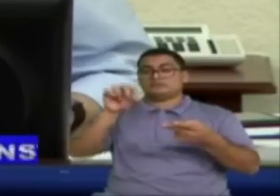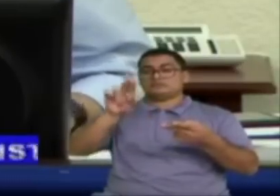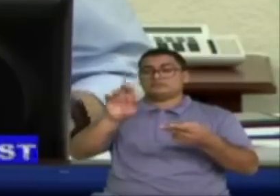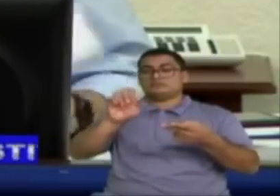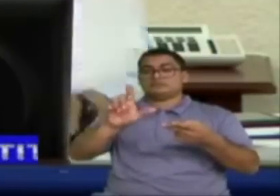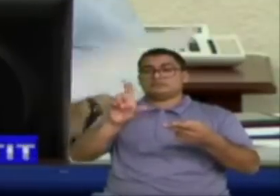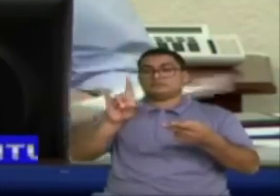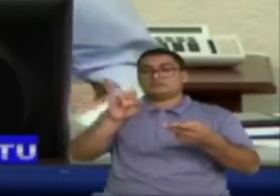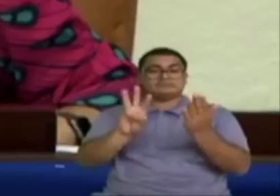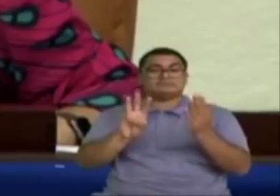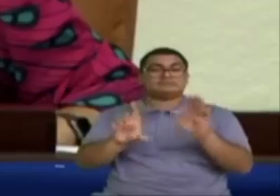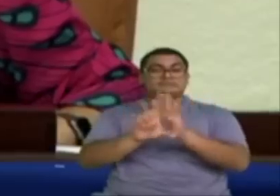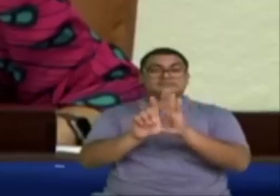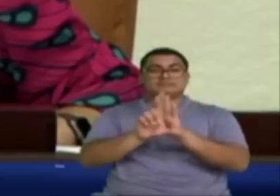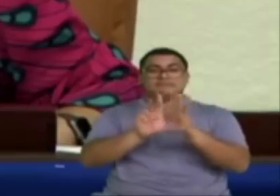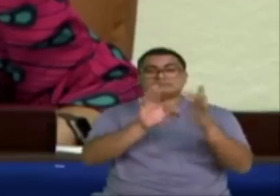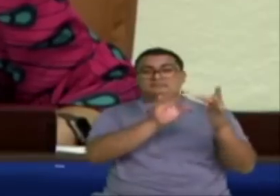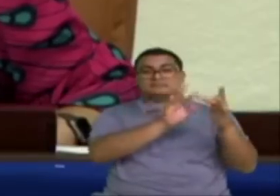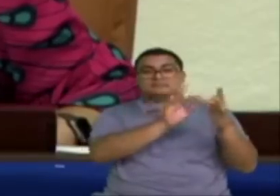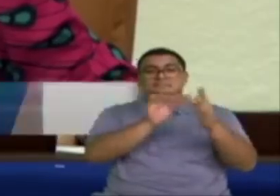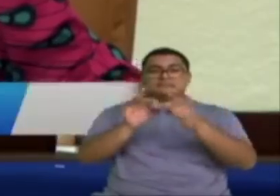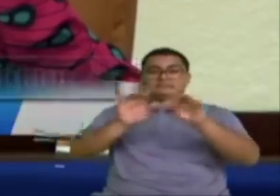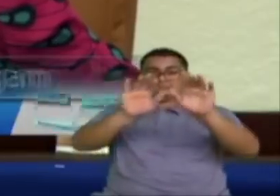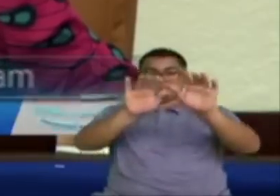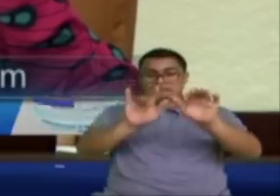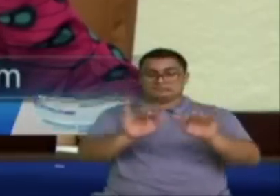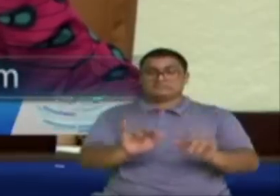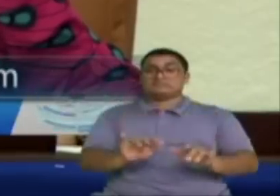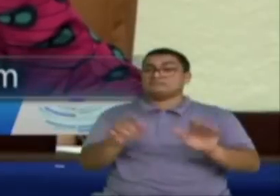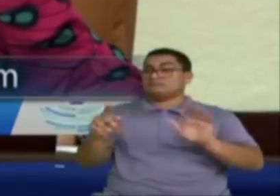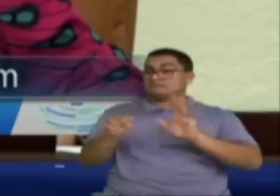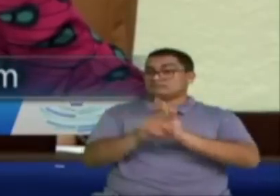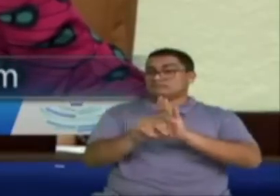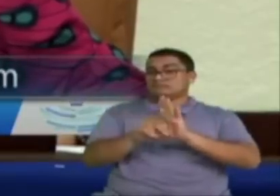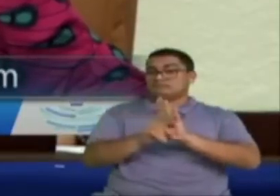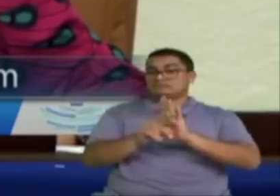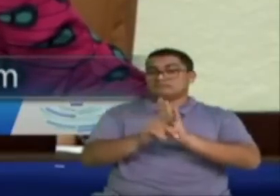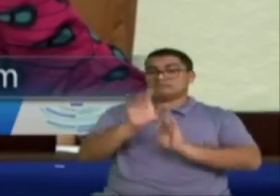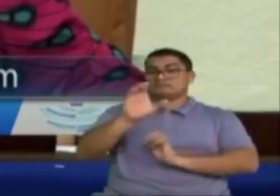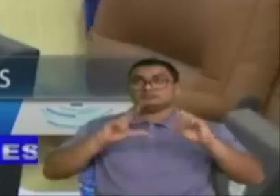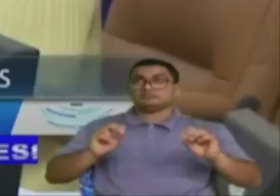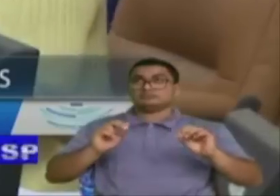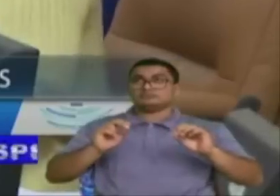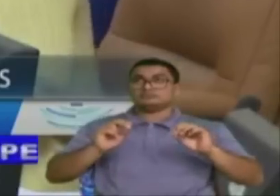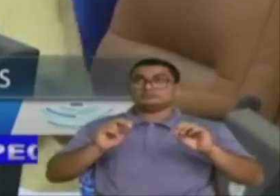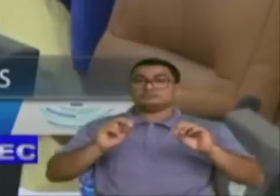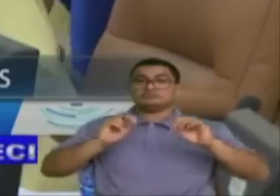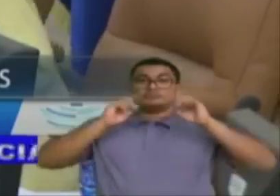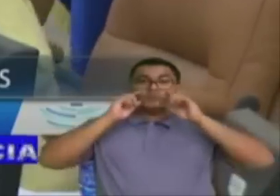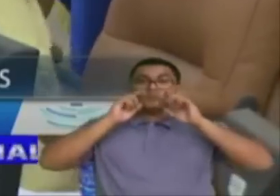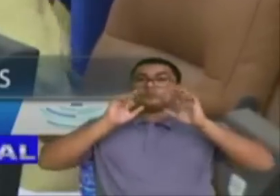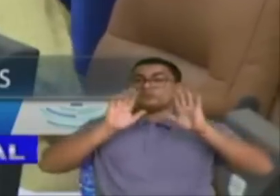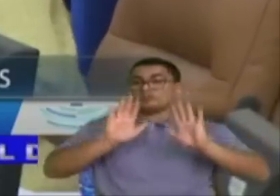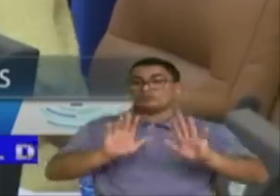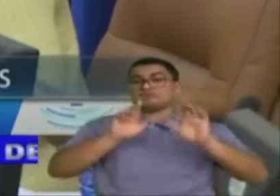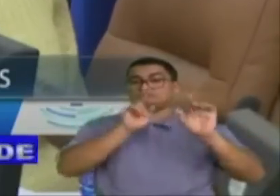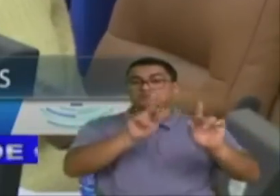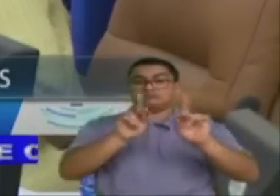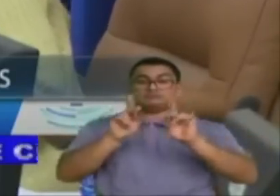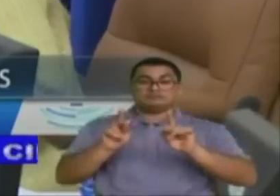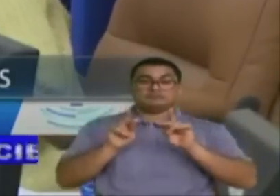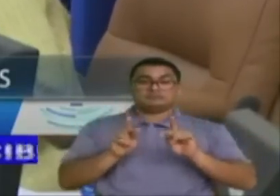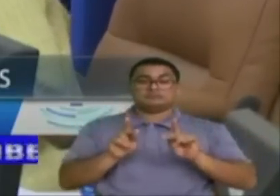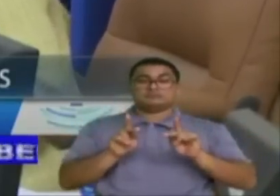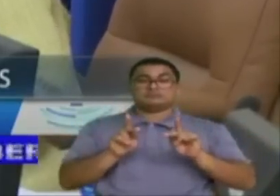Asamblea Nacional una iniciativa de reforma constitucional para modificar el artículo 37 de la Constitución Política